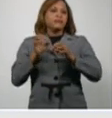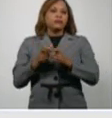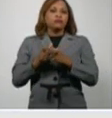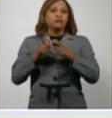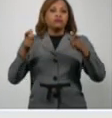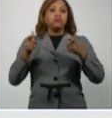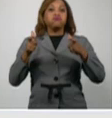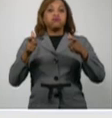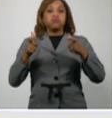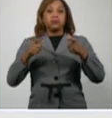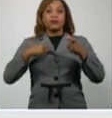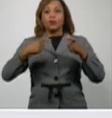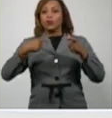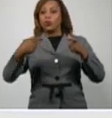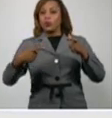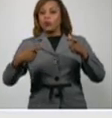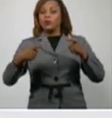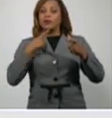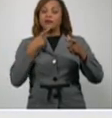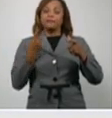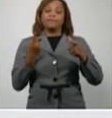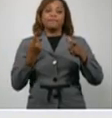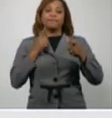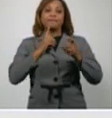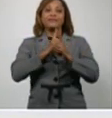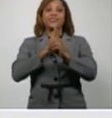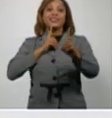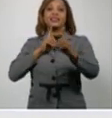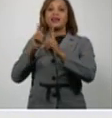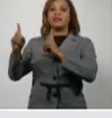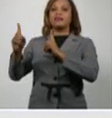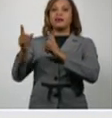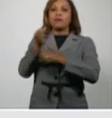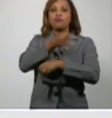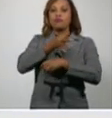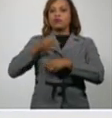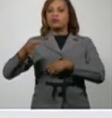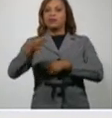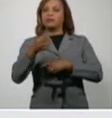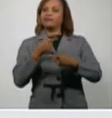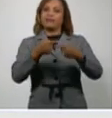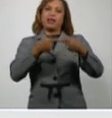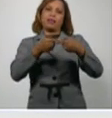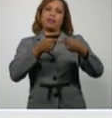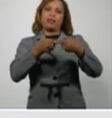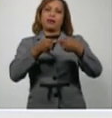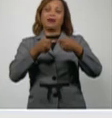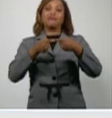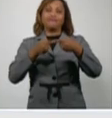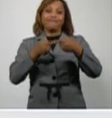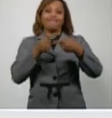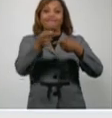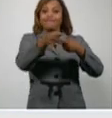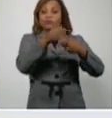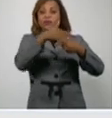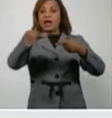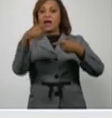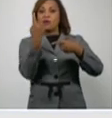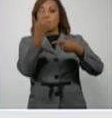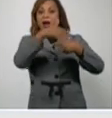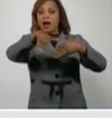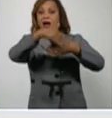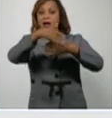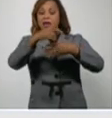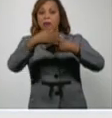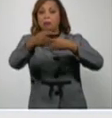posible porque no existe distancia entre un municipio y otro. Como siempre se dice, se separa una calle y por lo